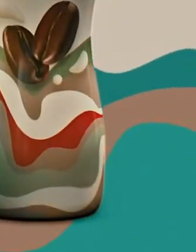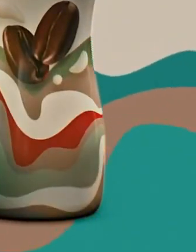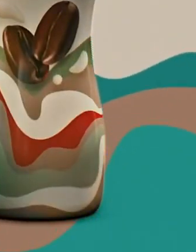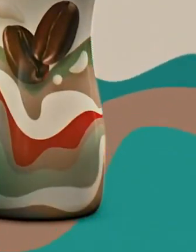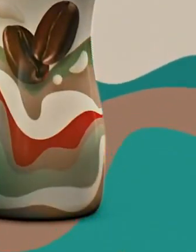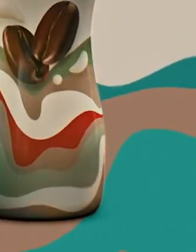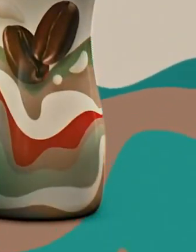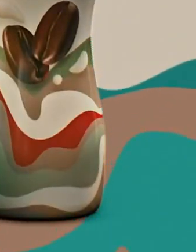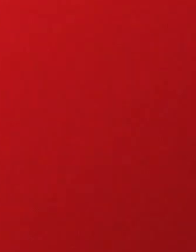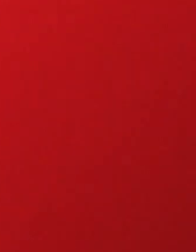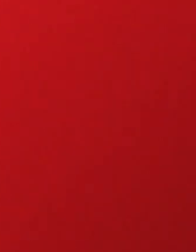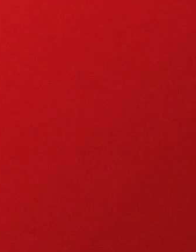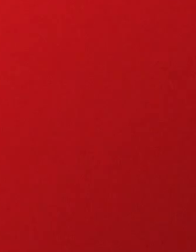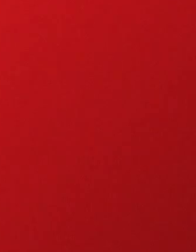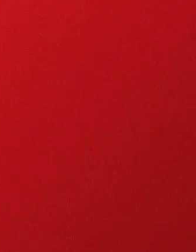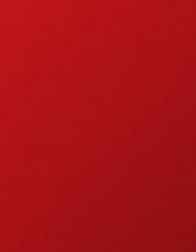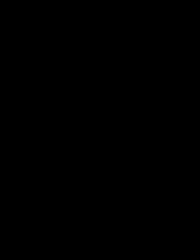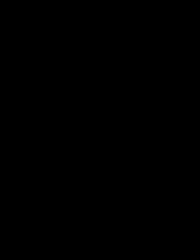placer que no se deja definir.